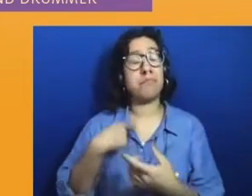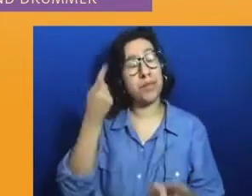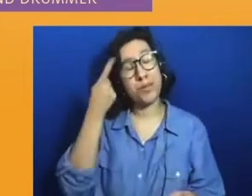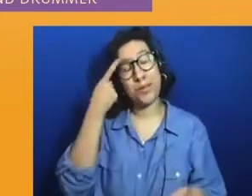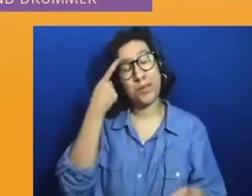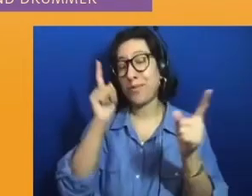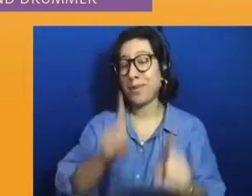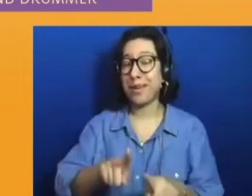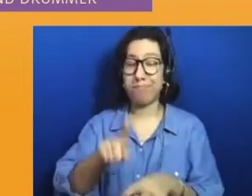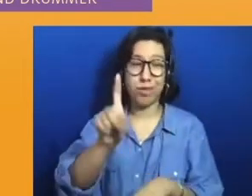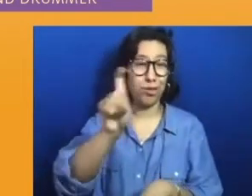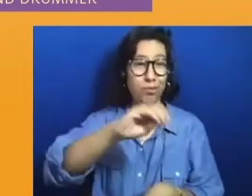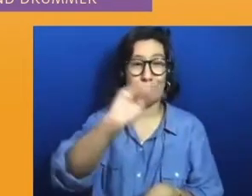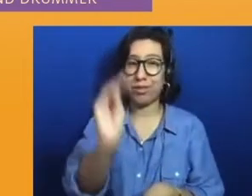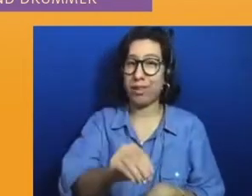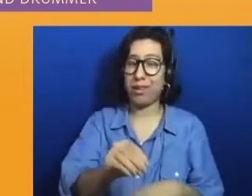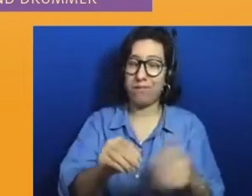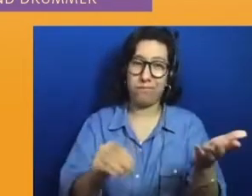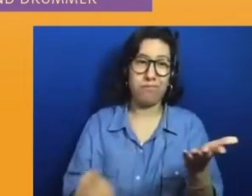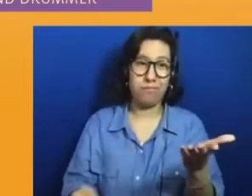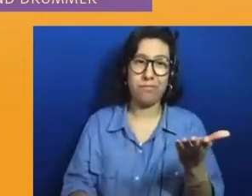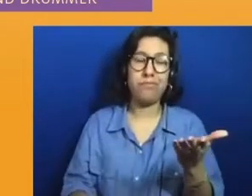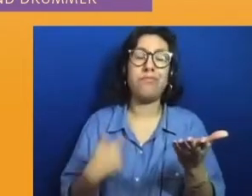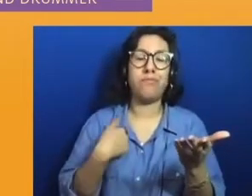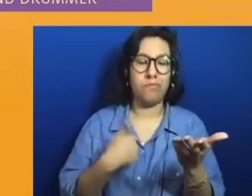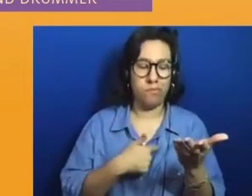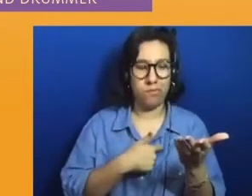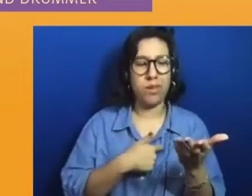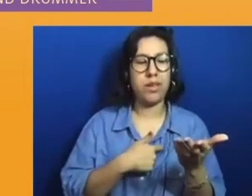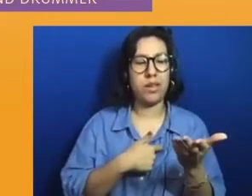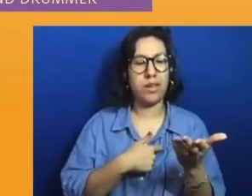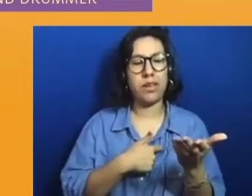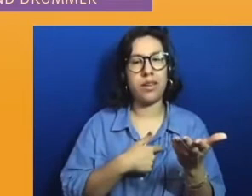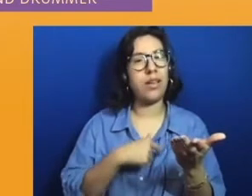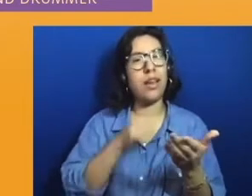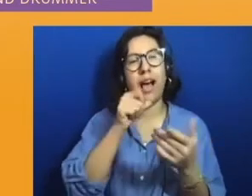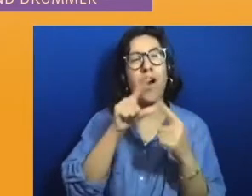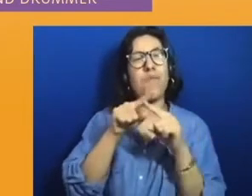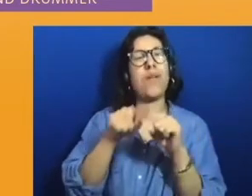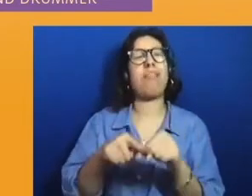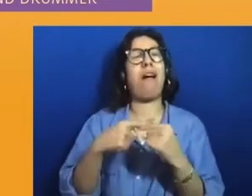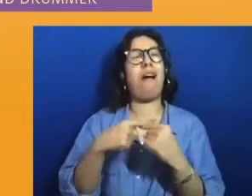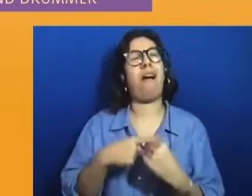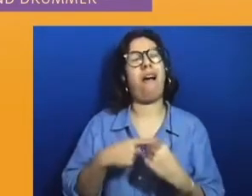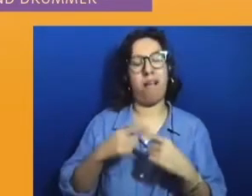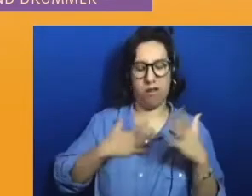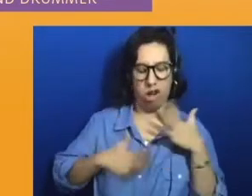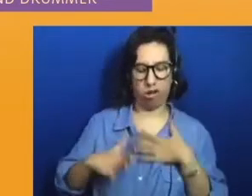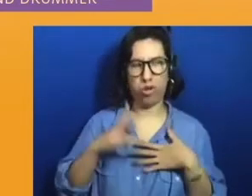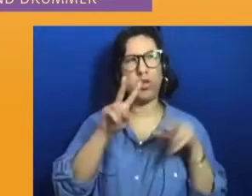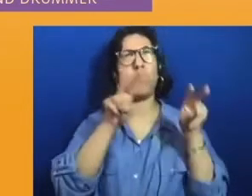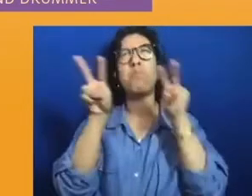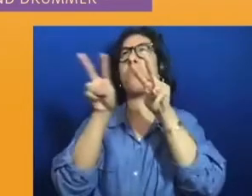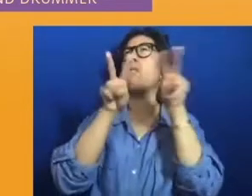Estoy completamente de acuerdo con lo que mencionó Mar y que no debemos solamente